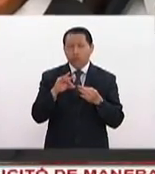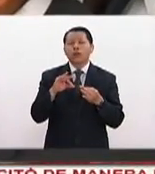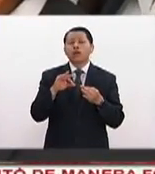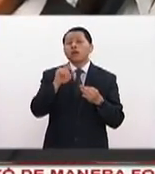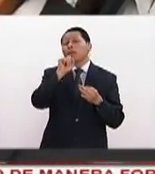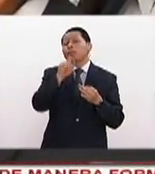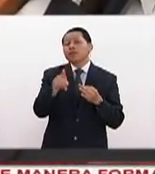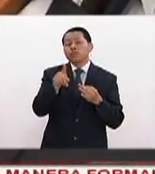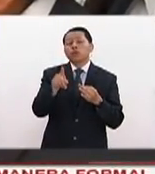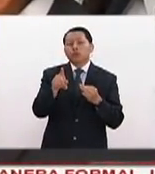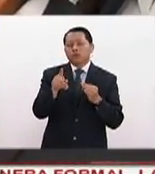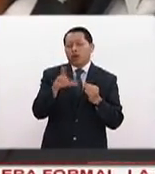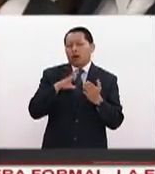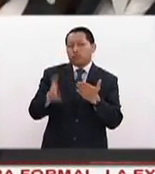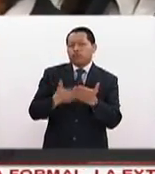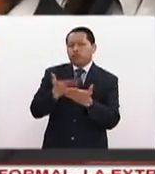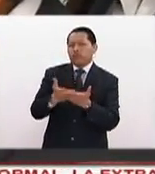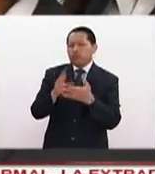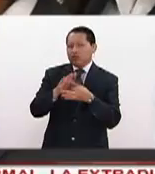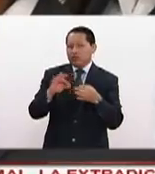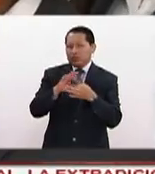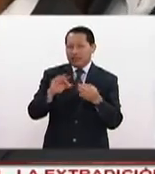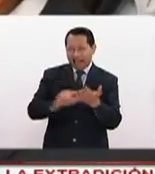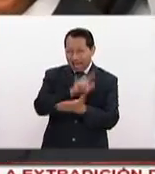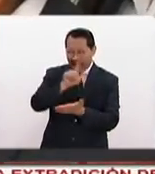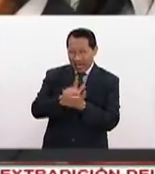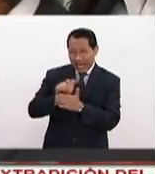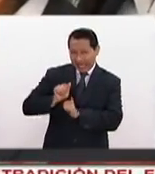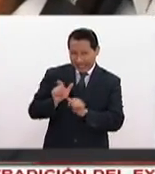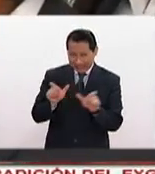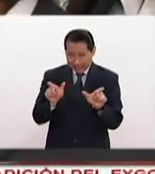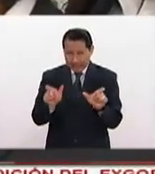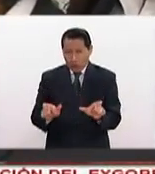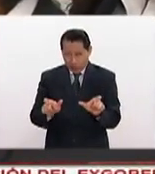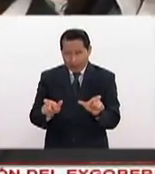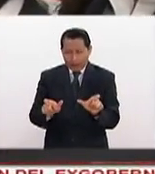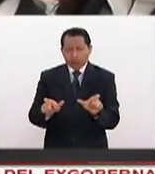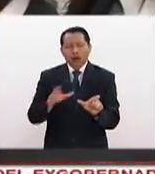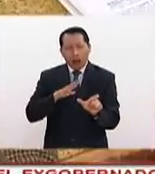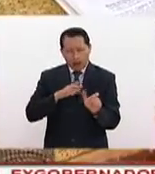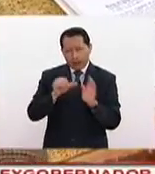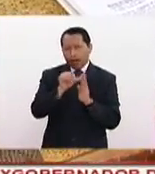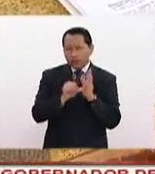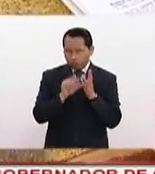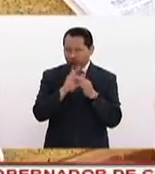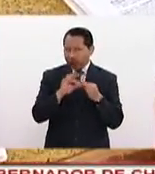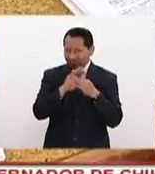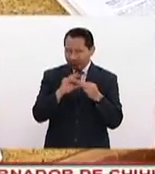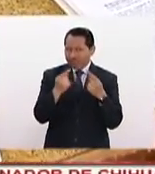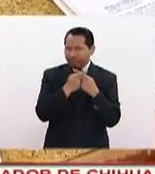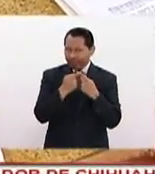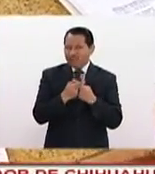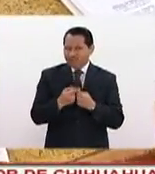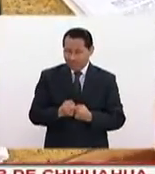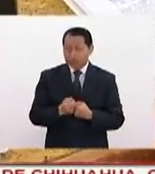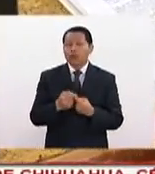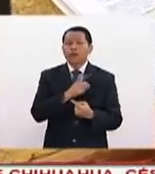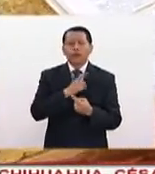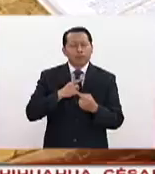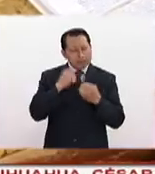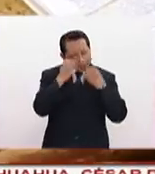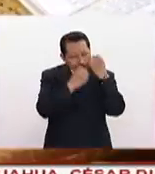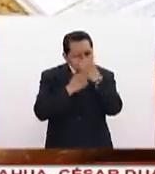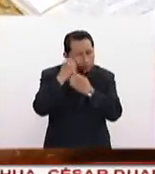de inconstitucionalidad contra diversos artículos de esa Ley de Seguridad Interior. La dependencia pidió que se realice una revisión integral